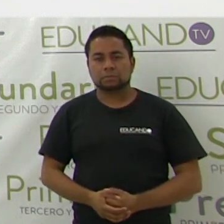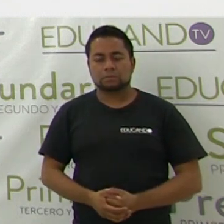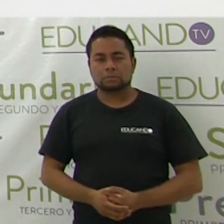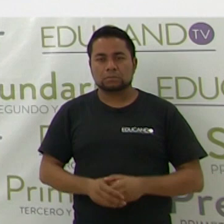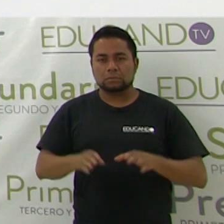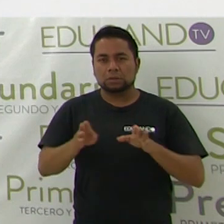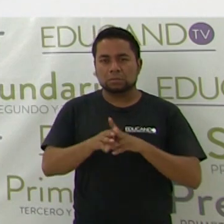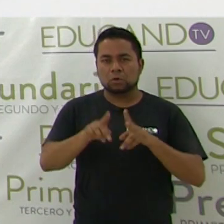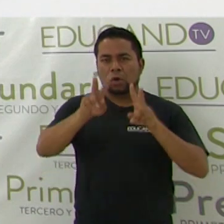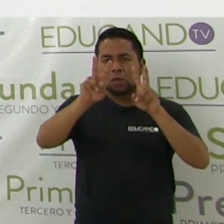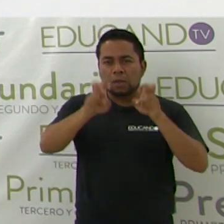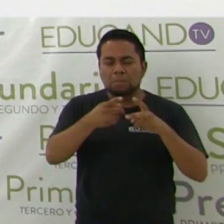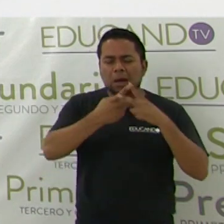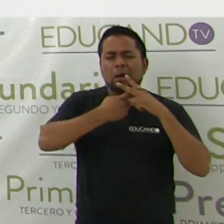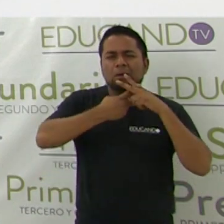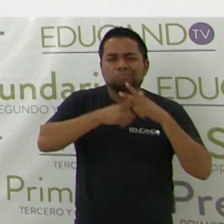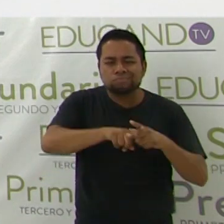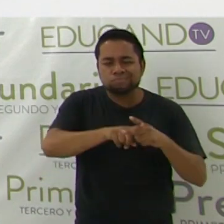introducir al tema.